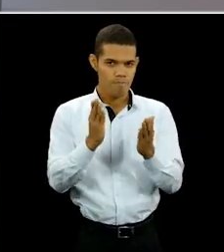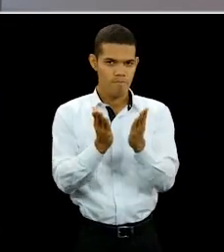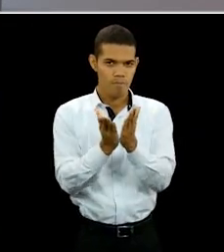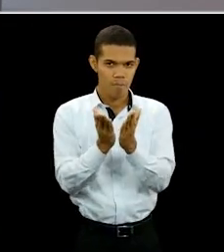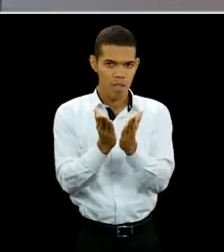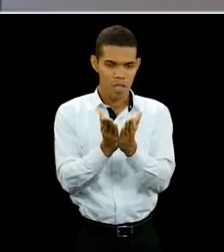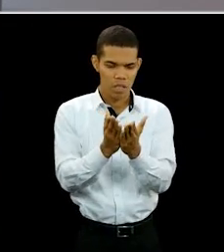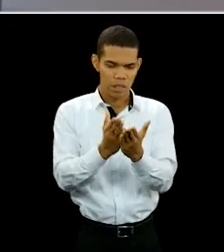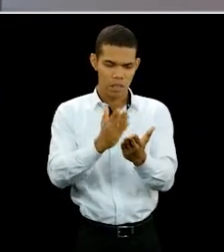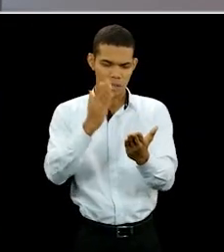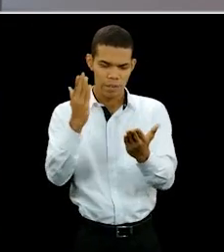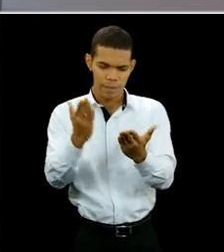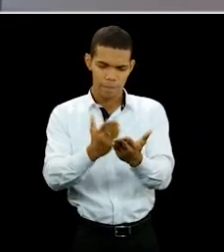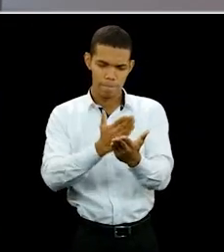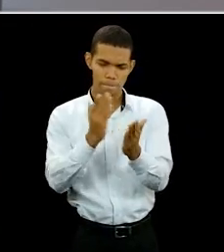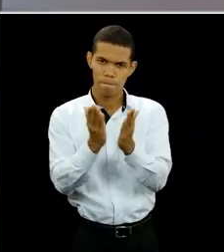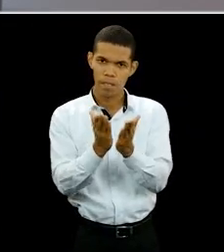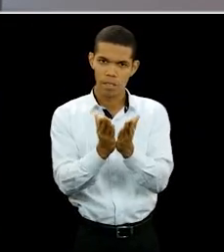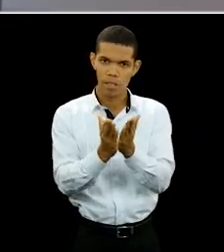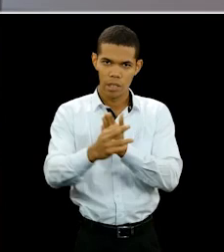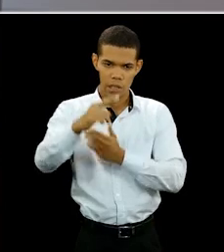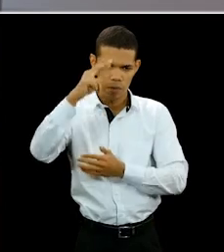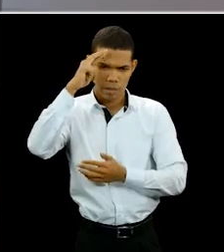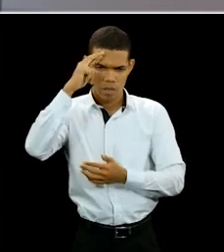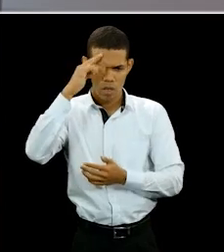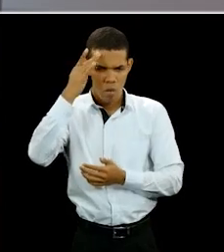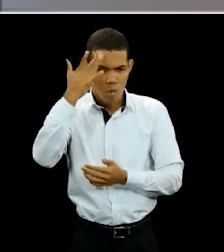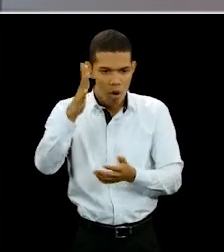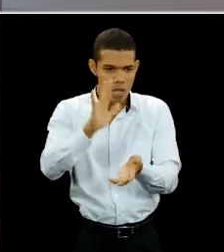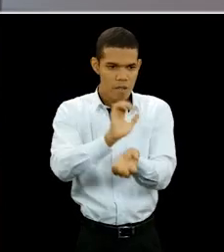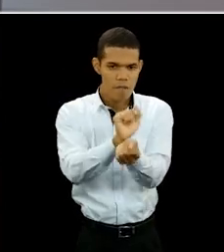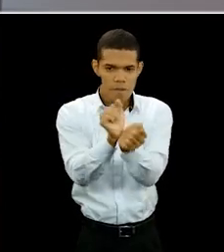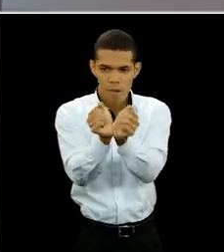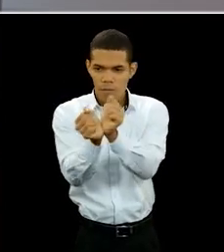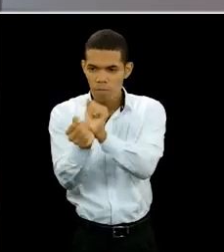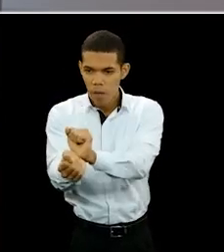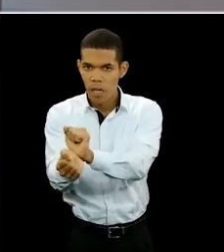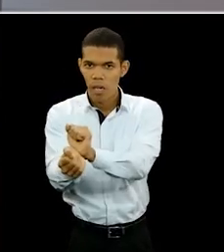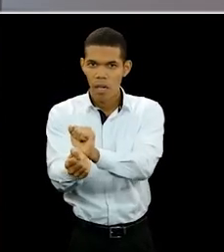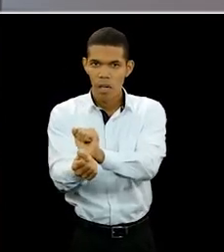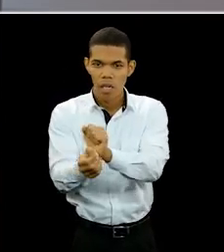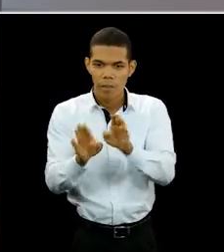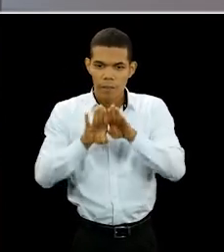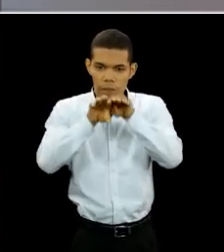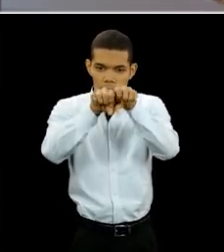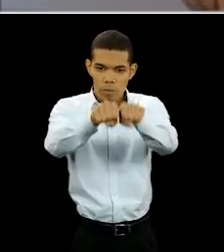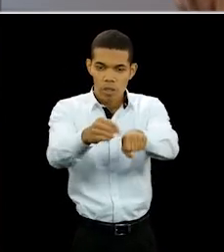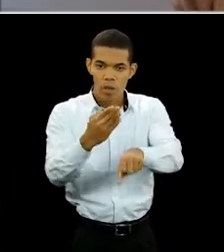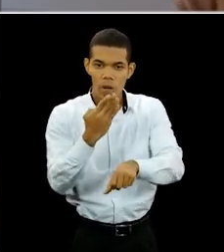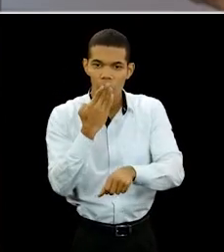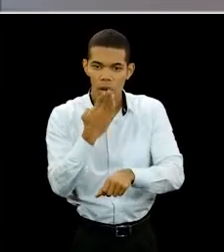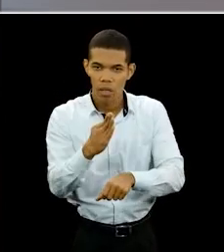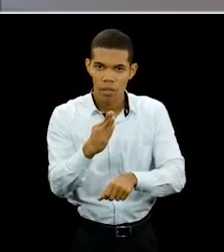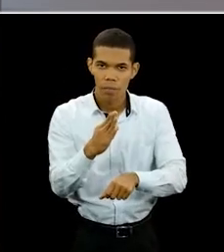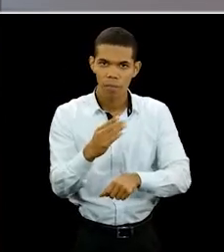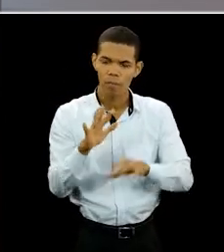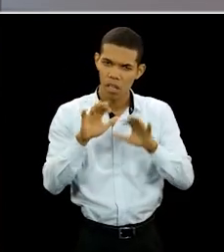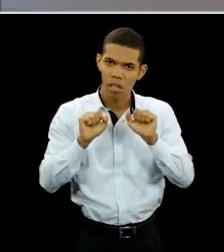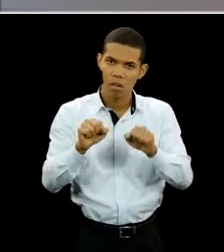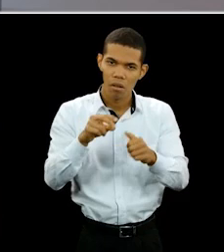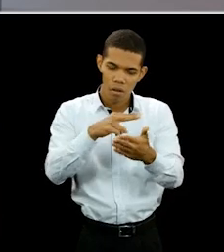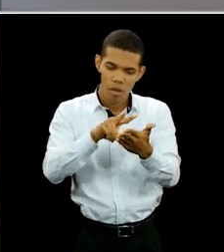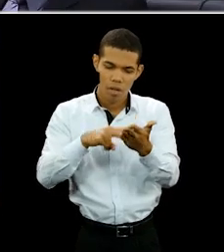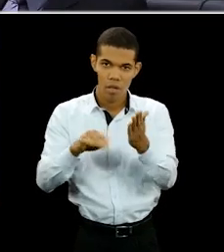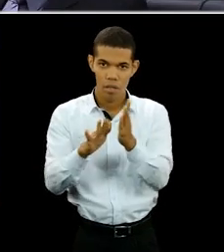Por qué este cautiverio uno va a encontrar situaciones sorprendentes y una de ellas quisiera leer se